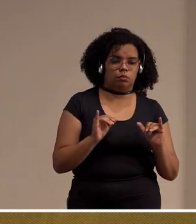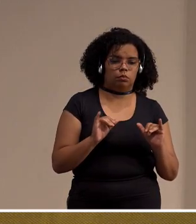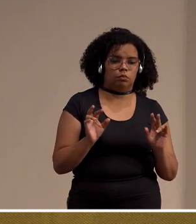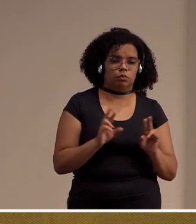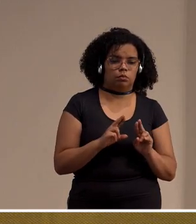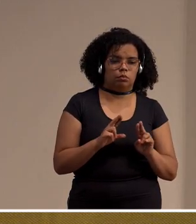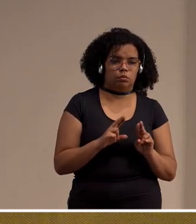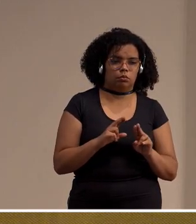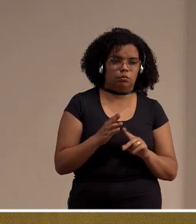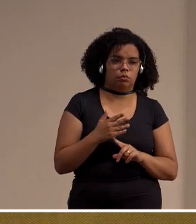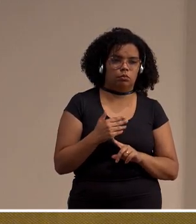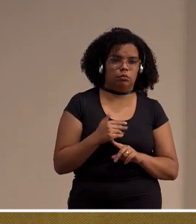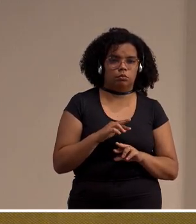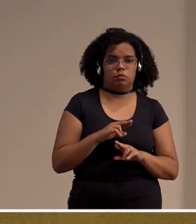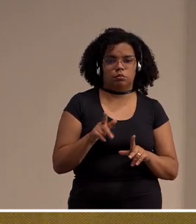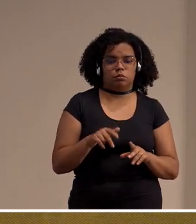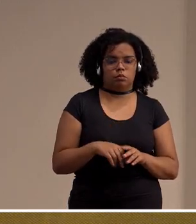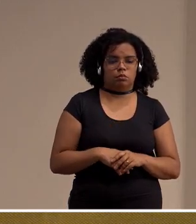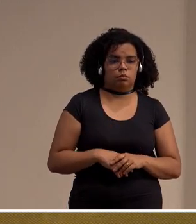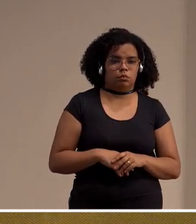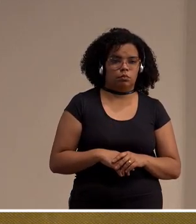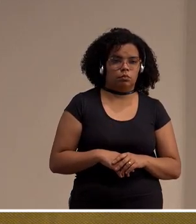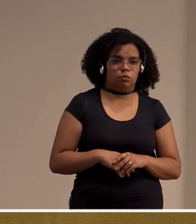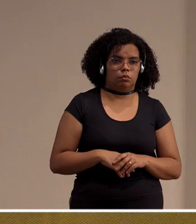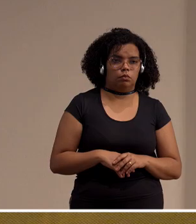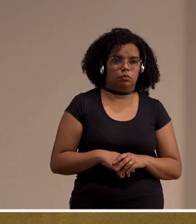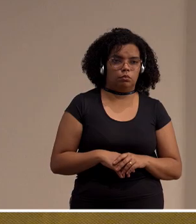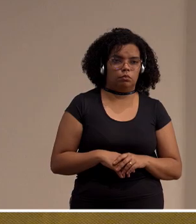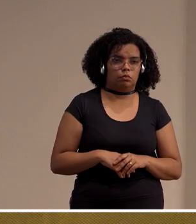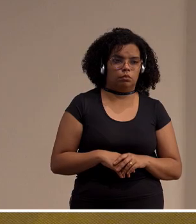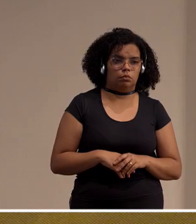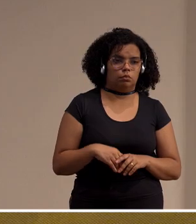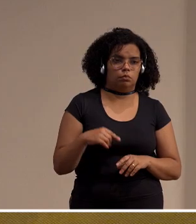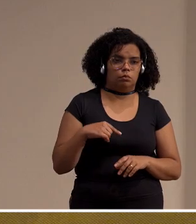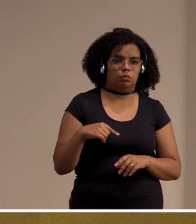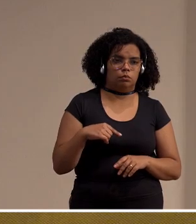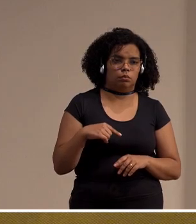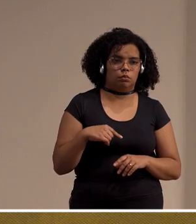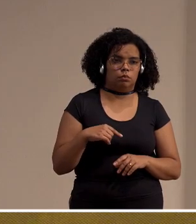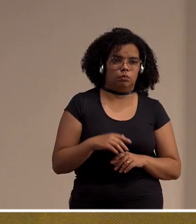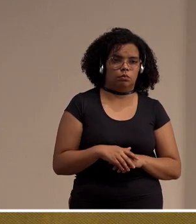que es distinta o que tenemos escritores de los Estados Unidos o Europa.